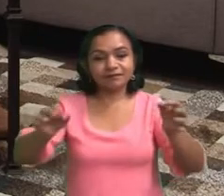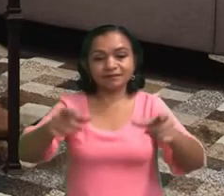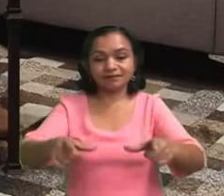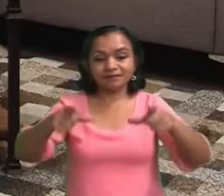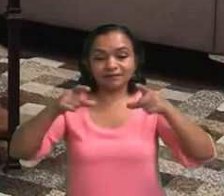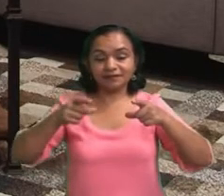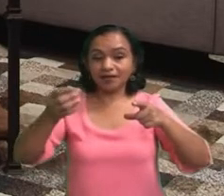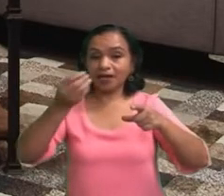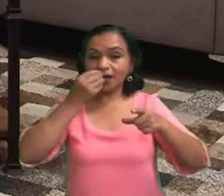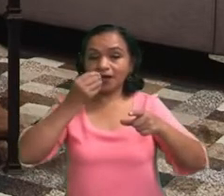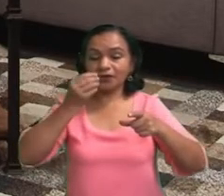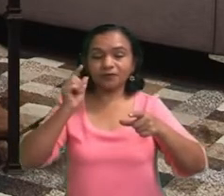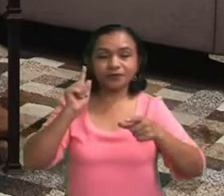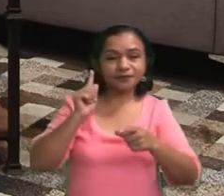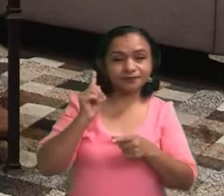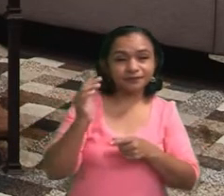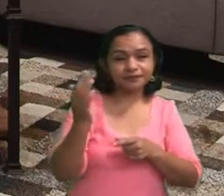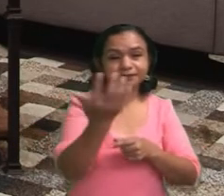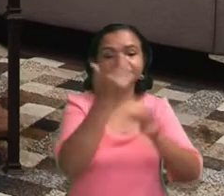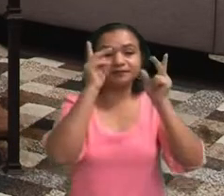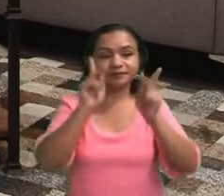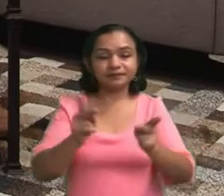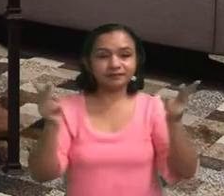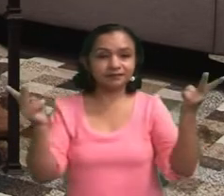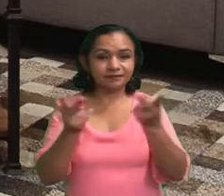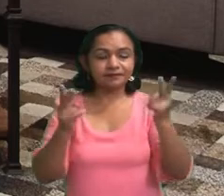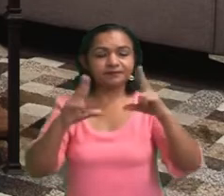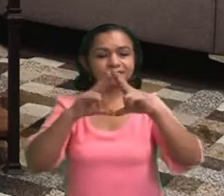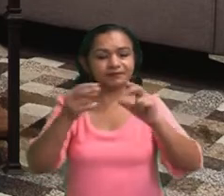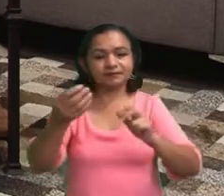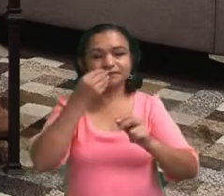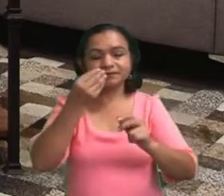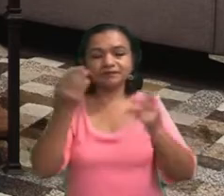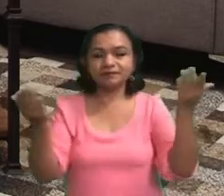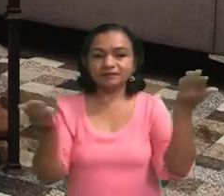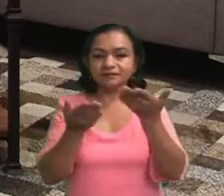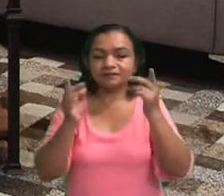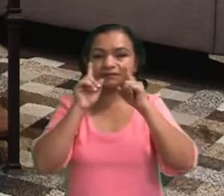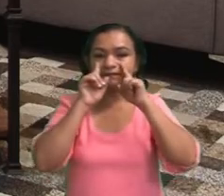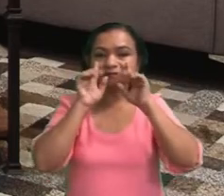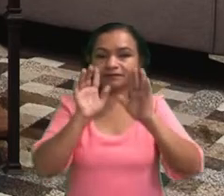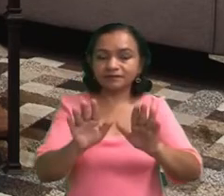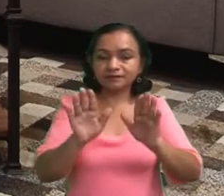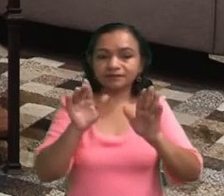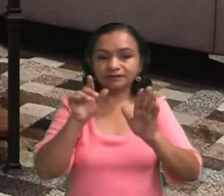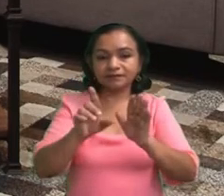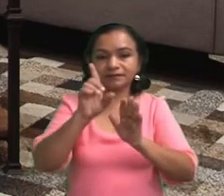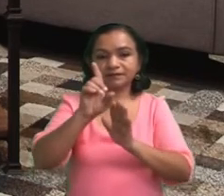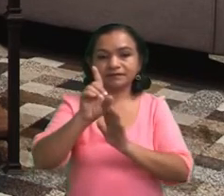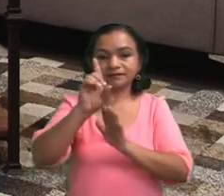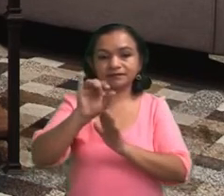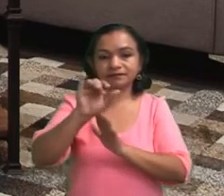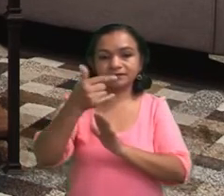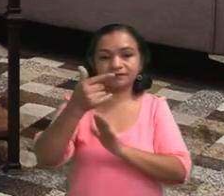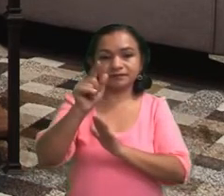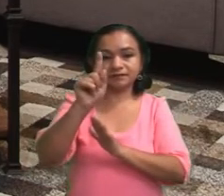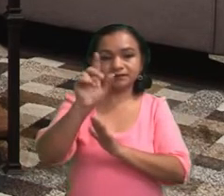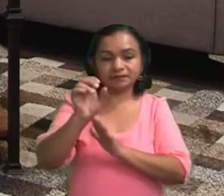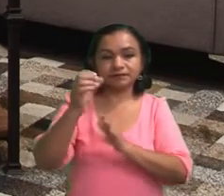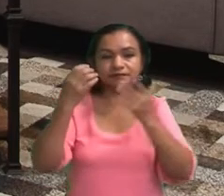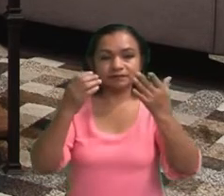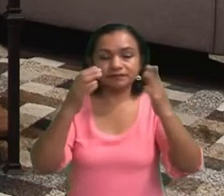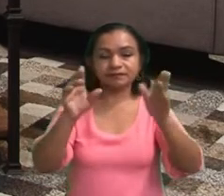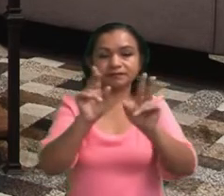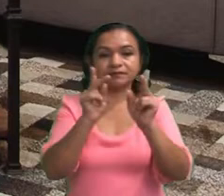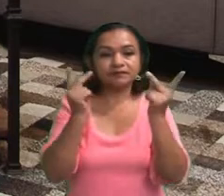del pueblo nicaragüense, que ya son conquistas, ¿no? ¿Cómo viene a proteger esta digesto, este tipo de conquistas del